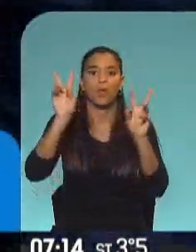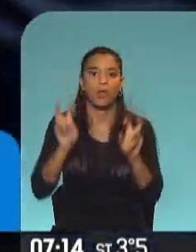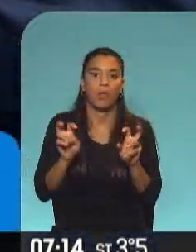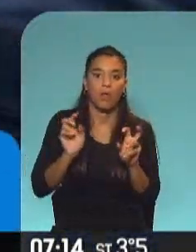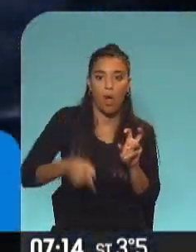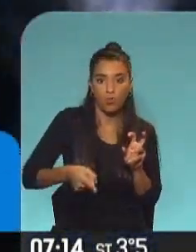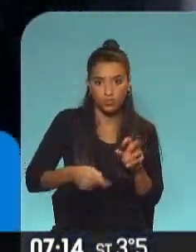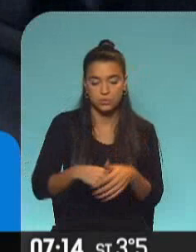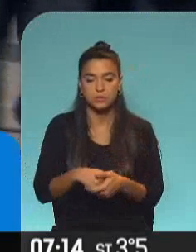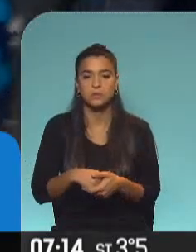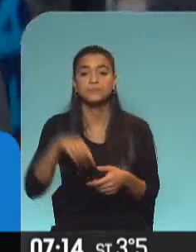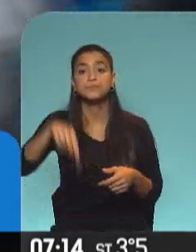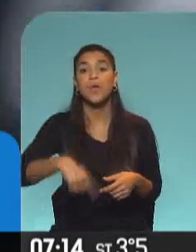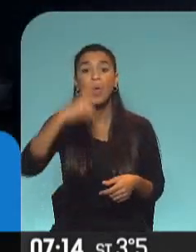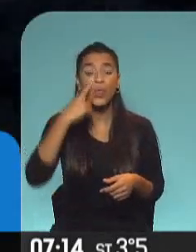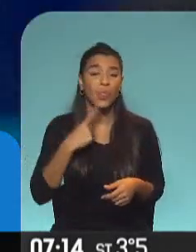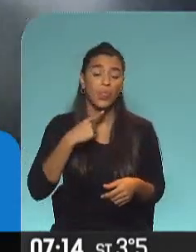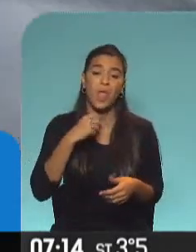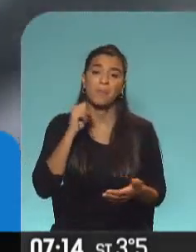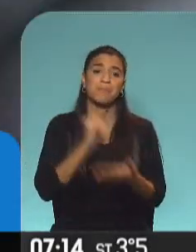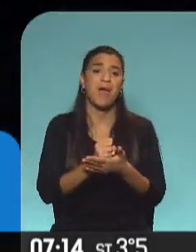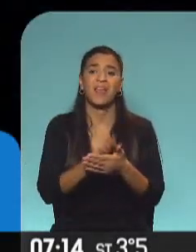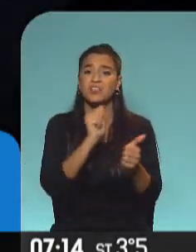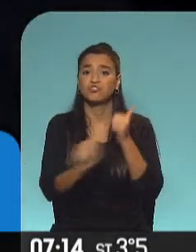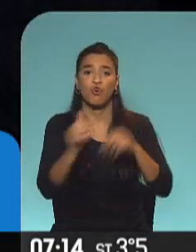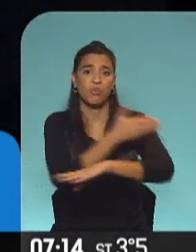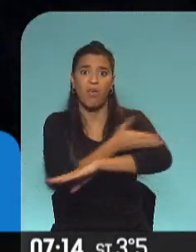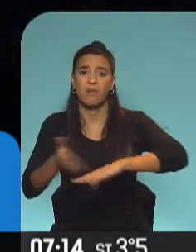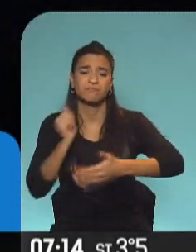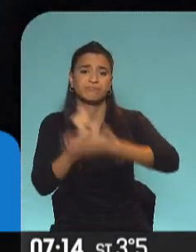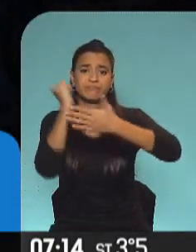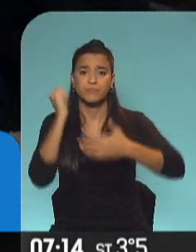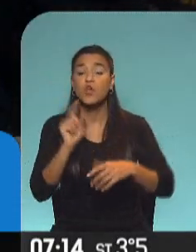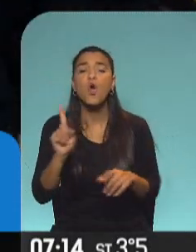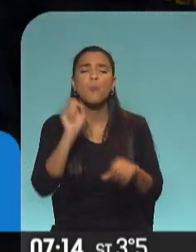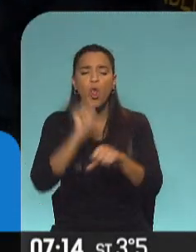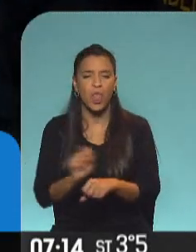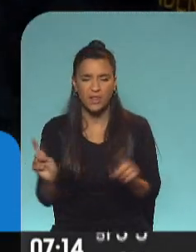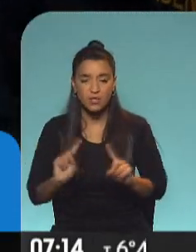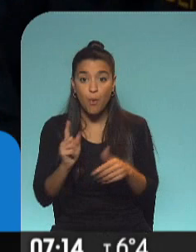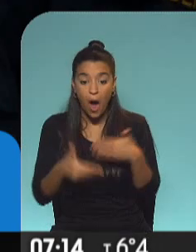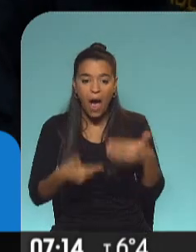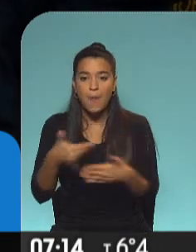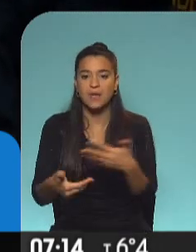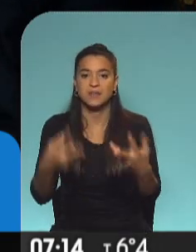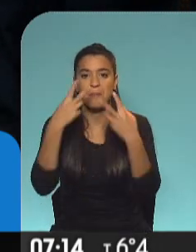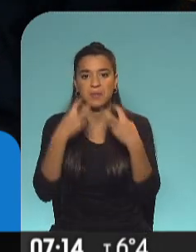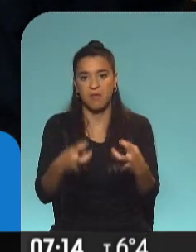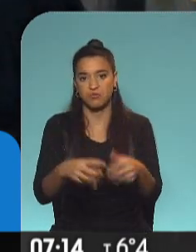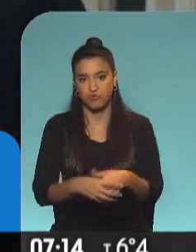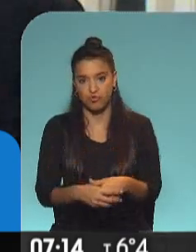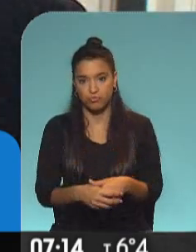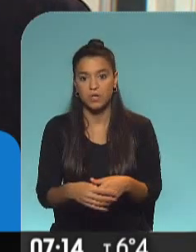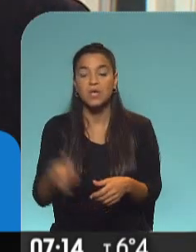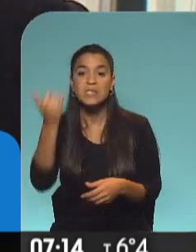Es un día que podríamos llamar histórico, no en sí por las detenciones, sino por el avance de la investigación.